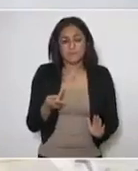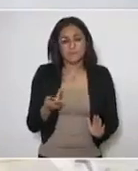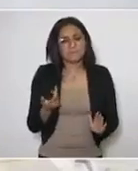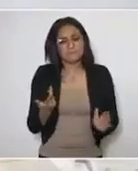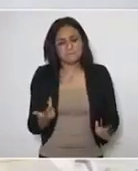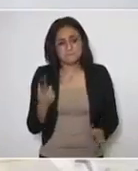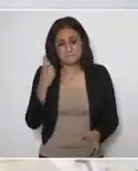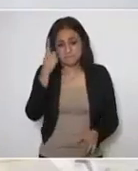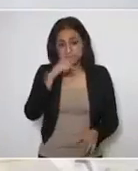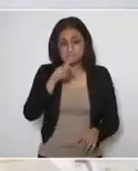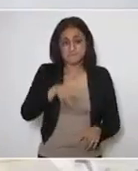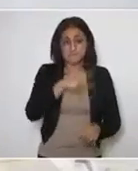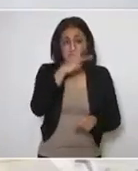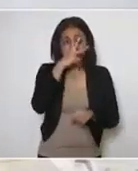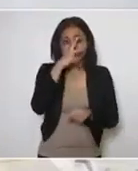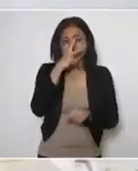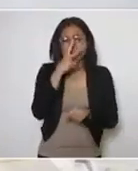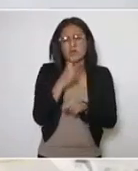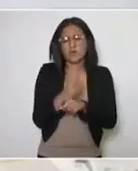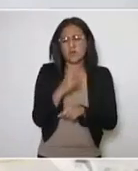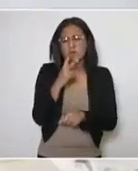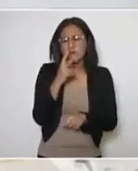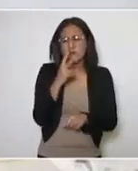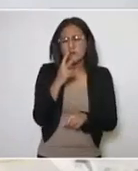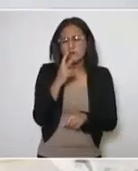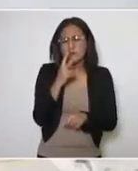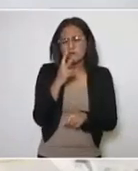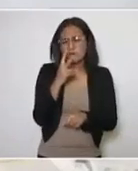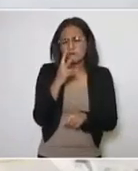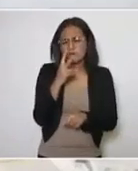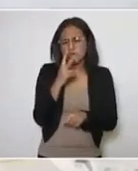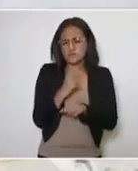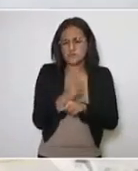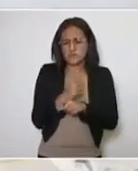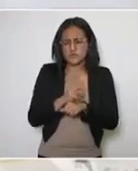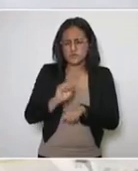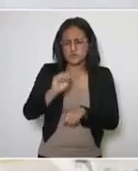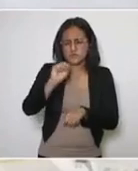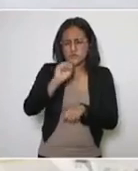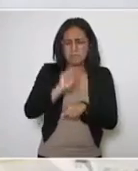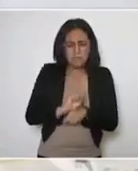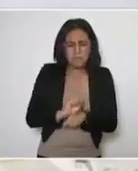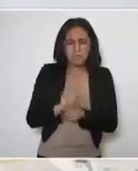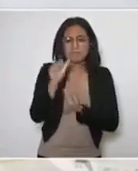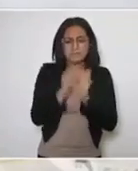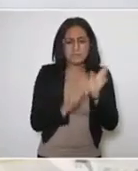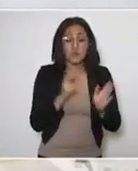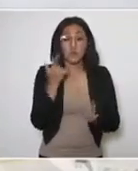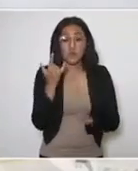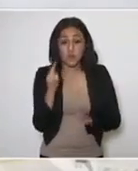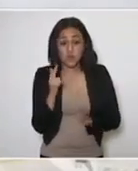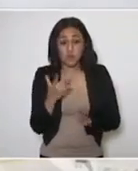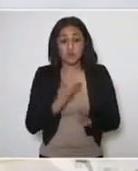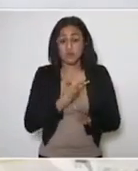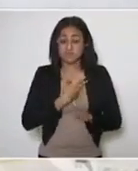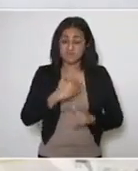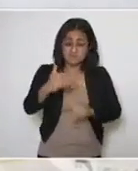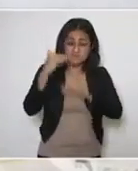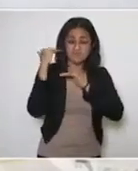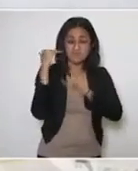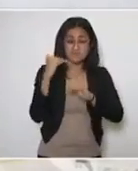que para la segunda quincena del mes de julio vamos a tener el ACME y